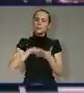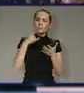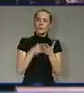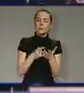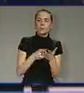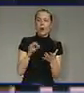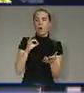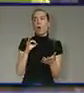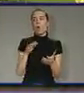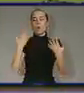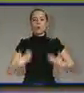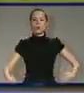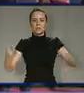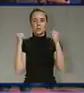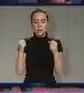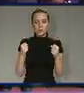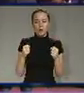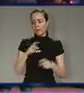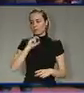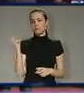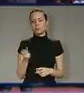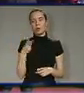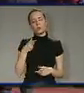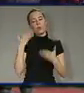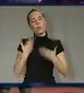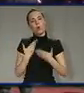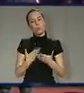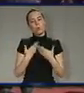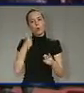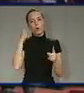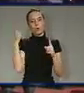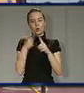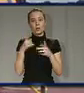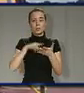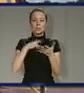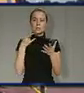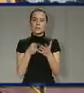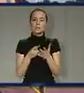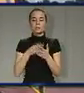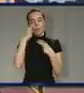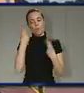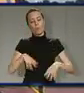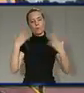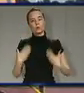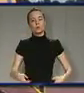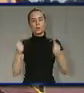copago farmacéutico... ...o la cartera de servicios común... ...son imprescindibles para mantener el sistema público sanitario.